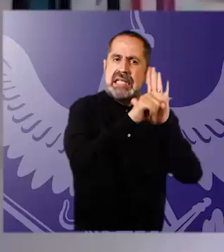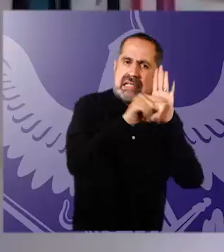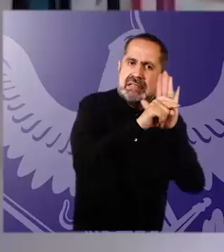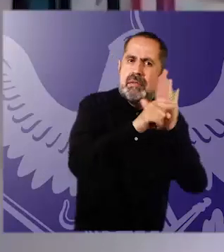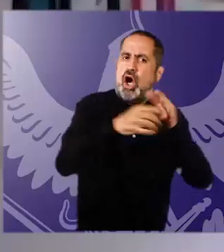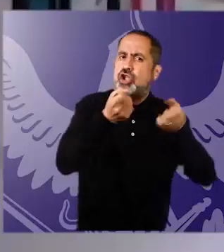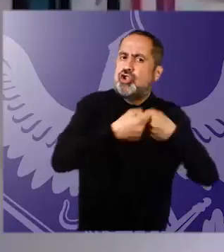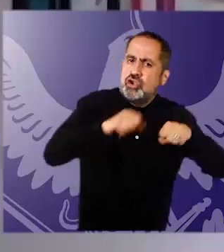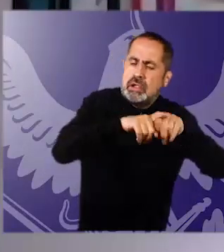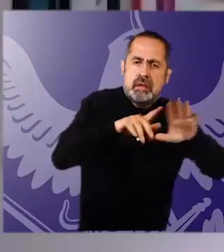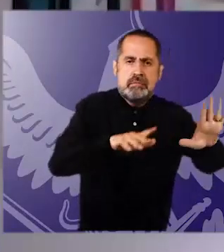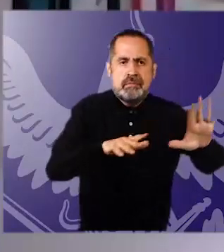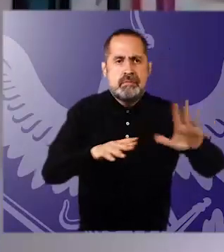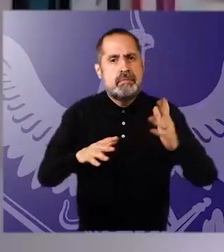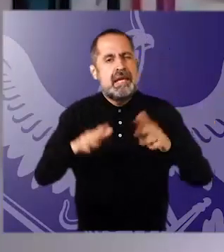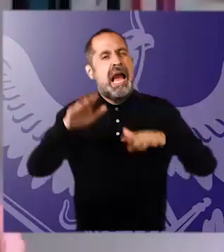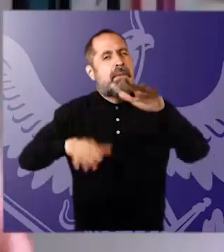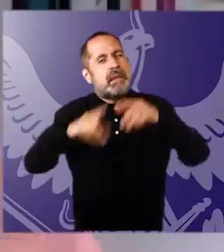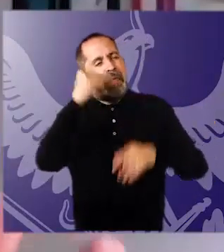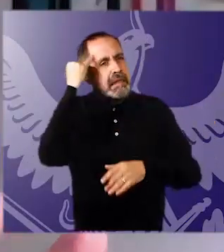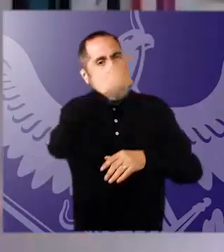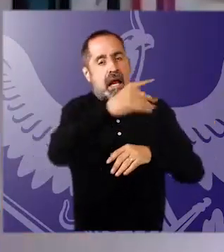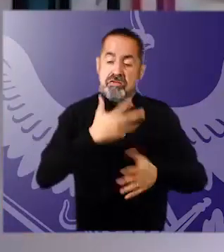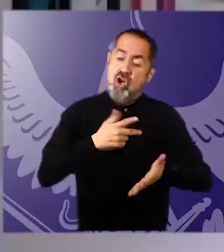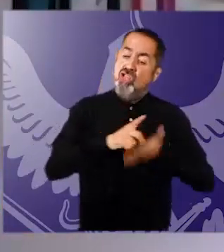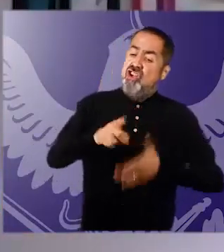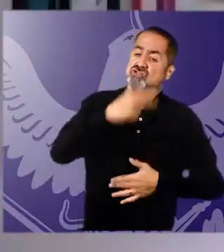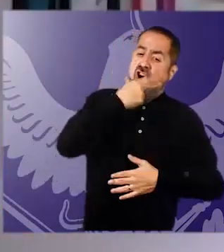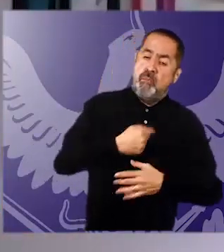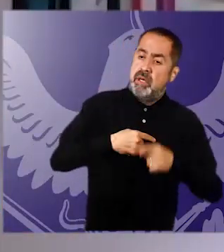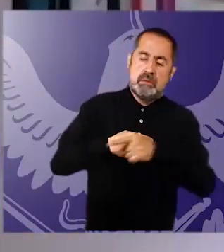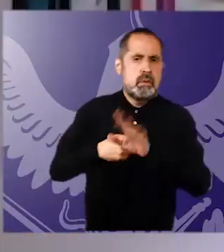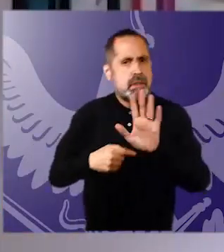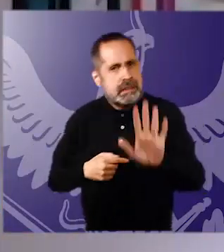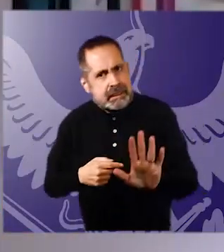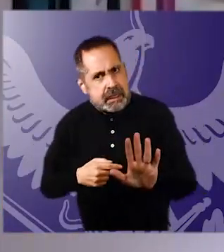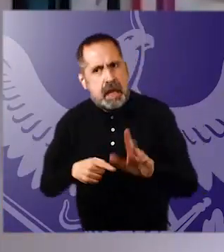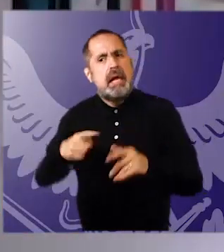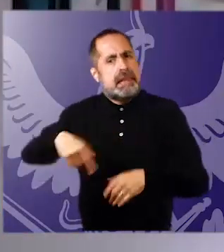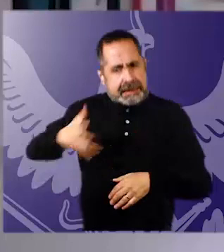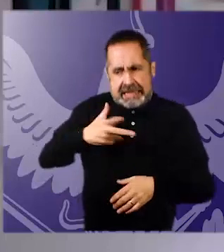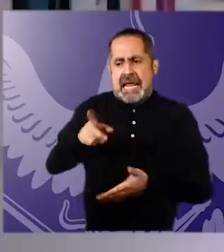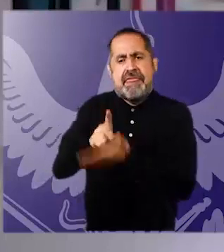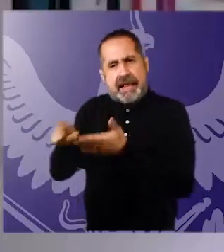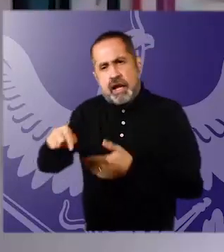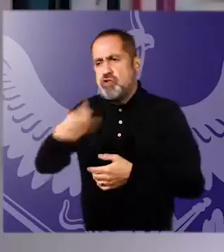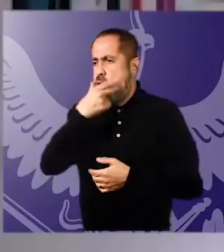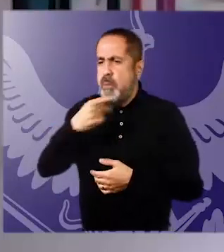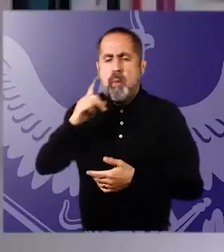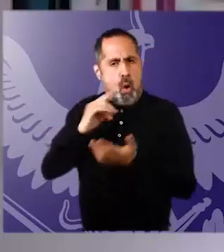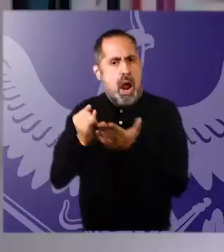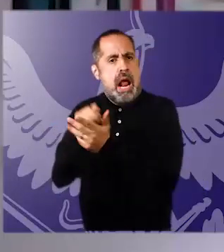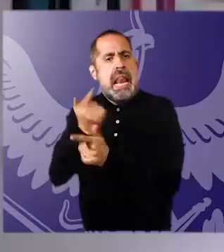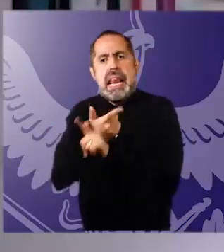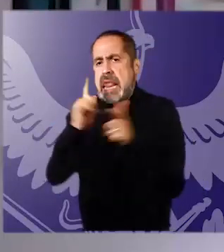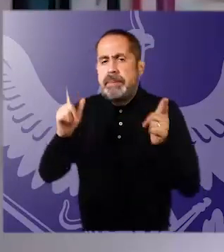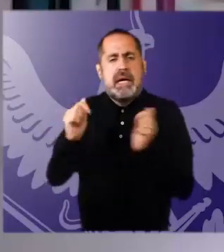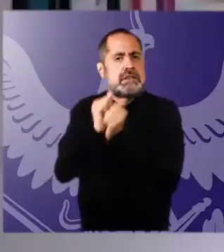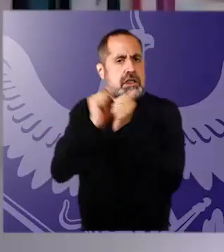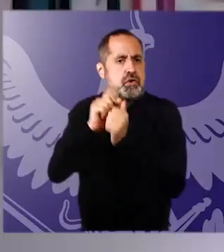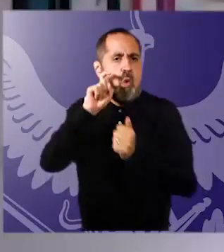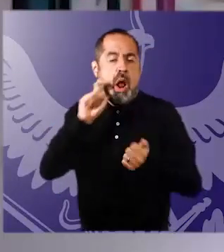juicios sociales que diferencian el derecho de los hombres y las mujeres para tener una vida